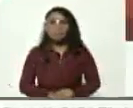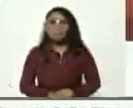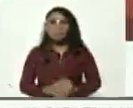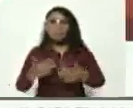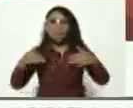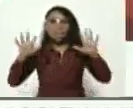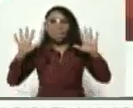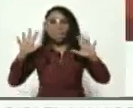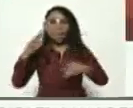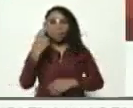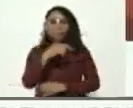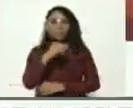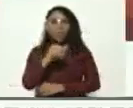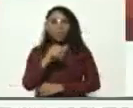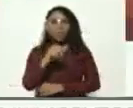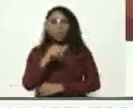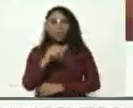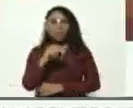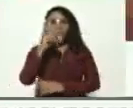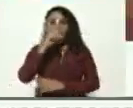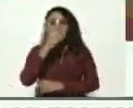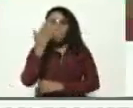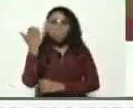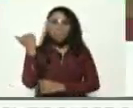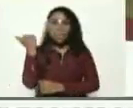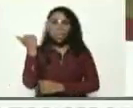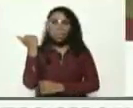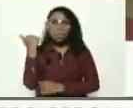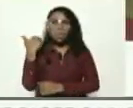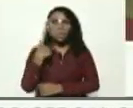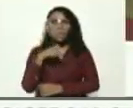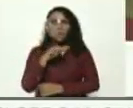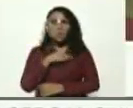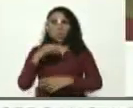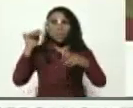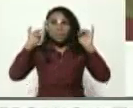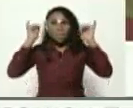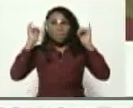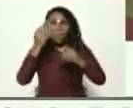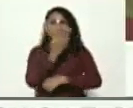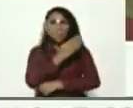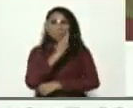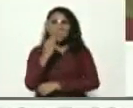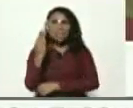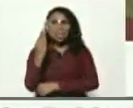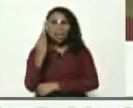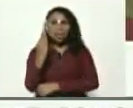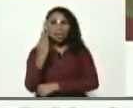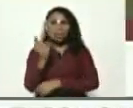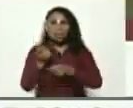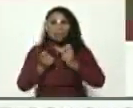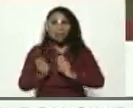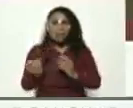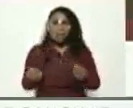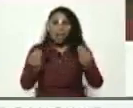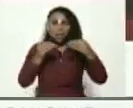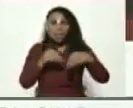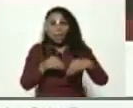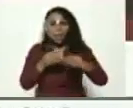Apenas en noviembre del año pasado estábamos conmemorando el bicentenario de los tratados de